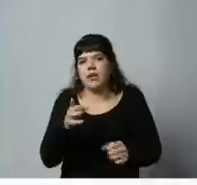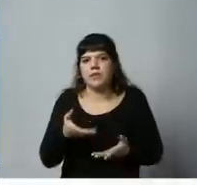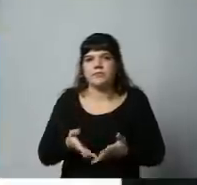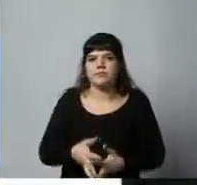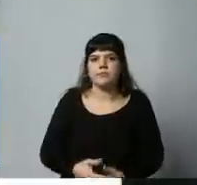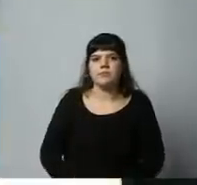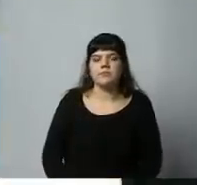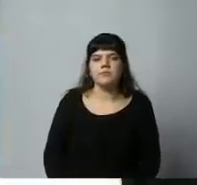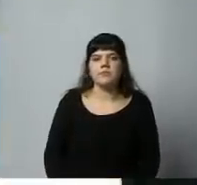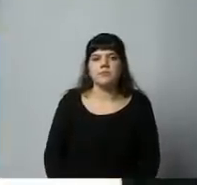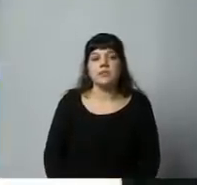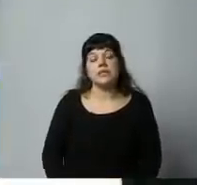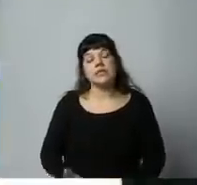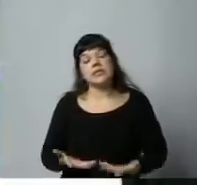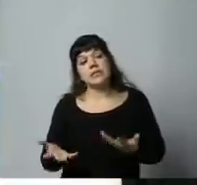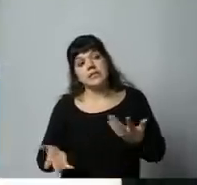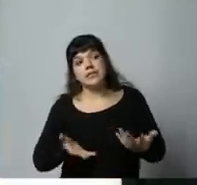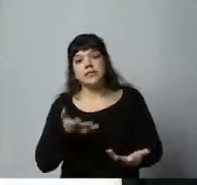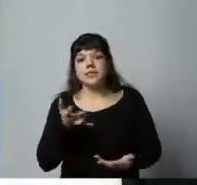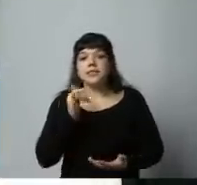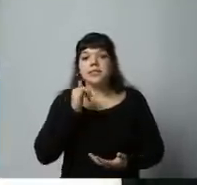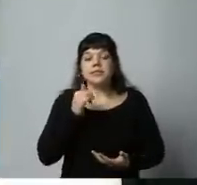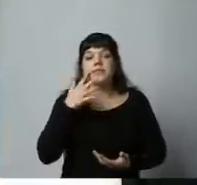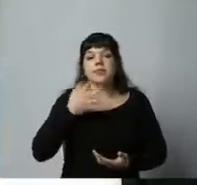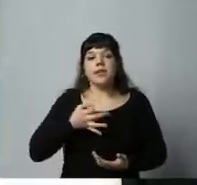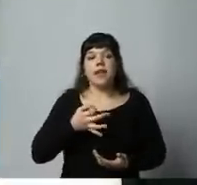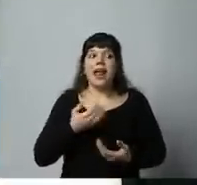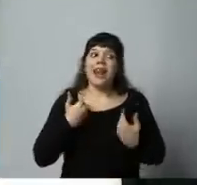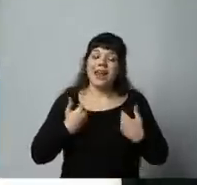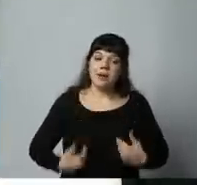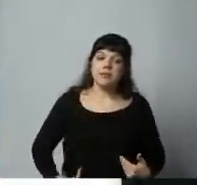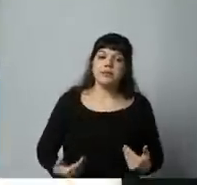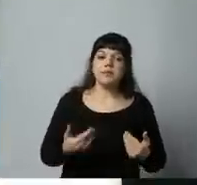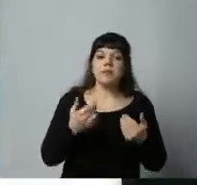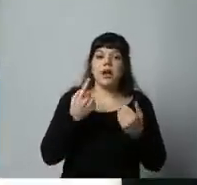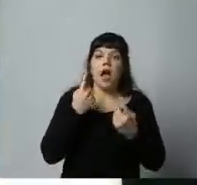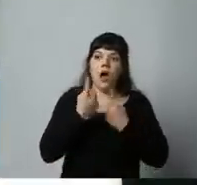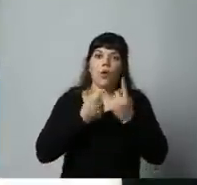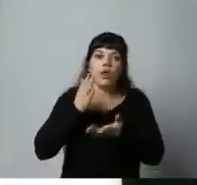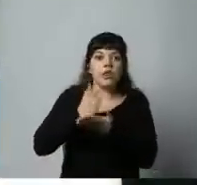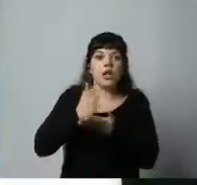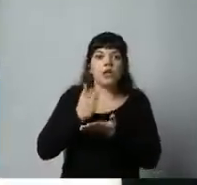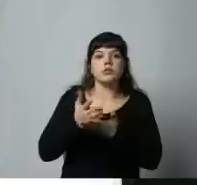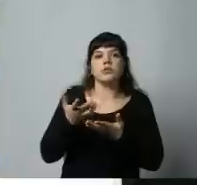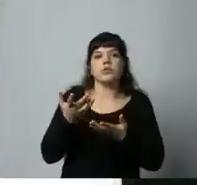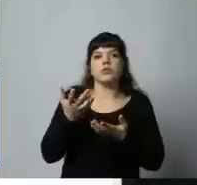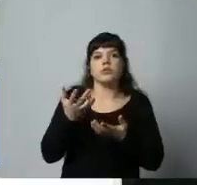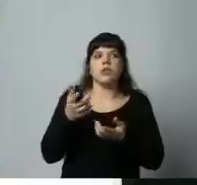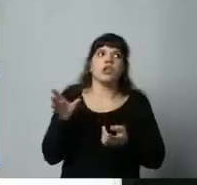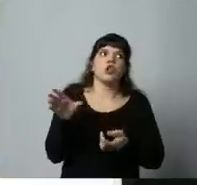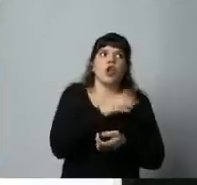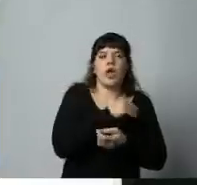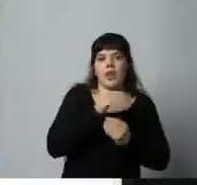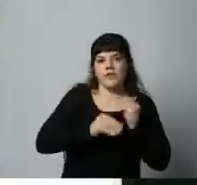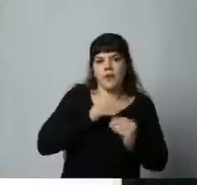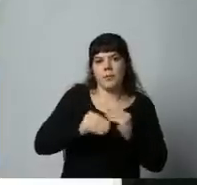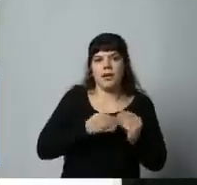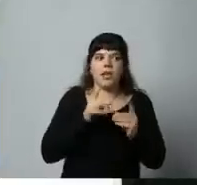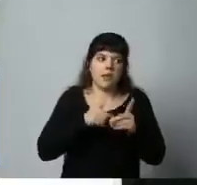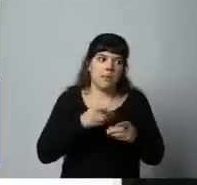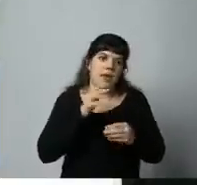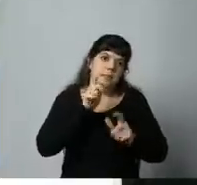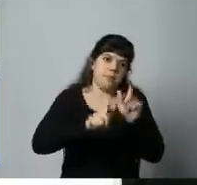sí a ver lo que lamentable ente para los derechos justamente de todos de todas las familias y todas las